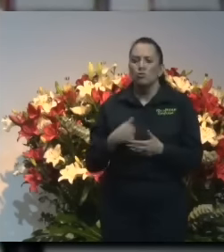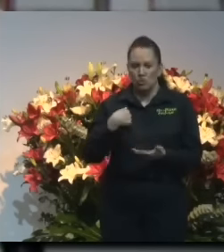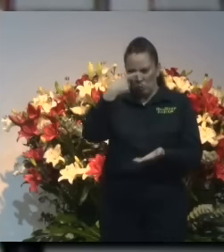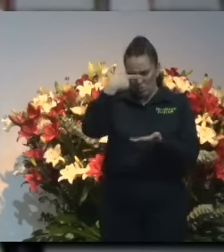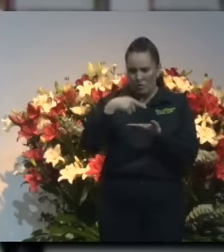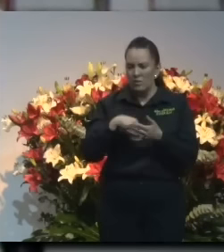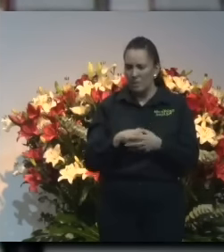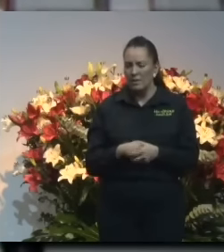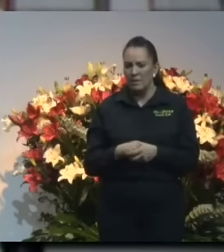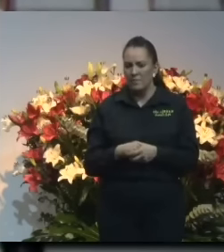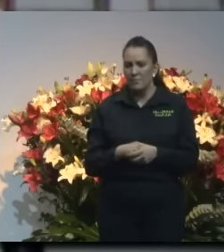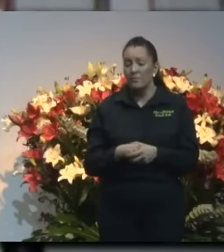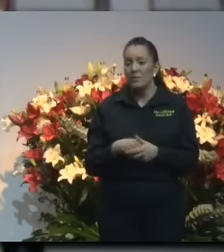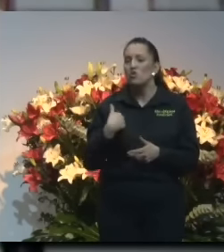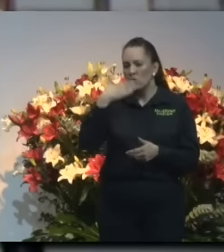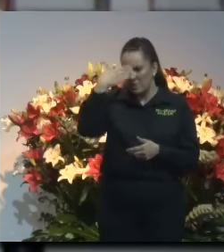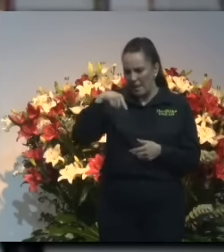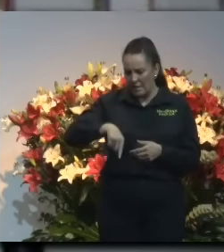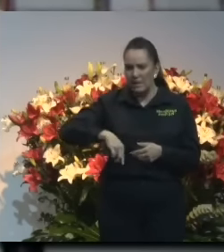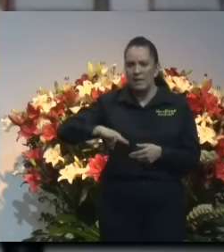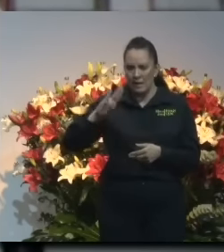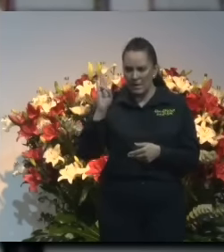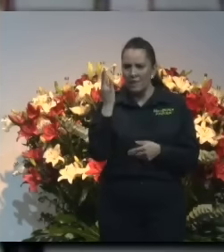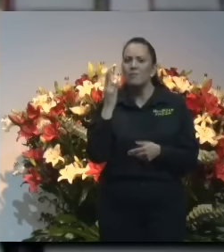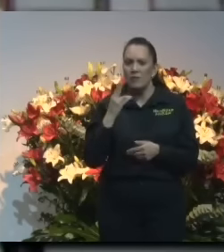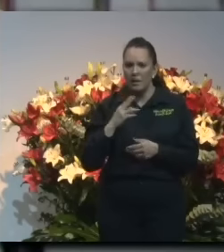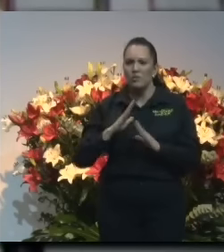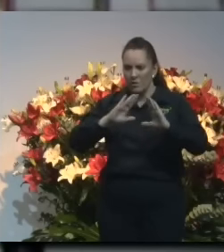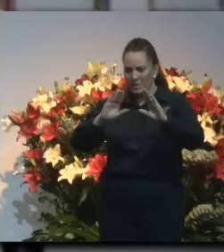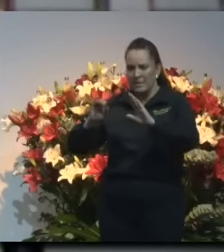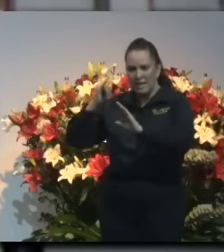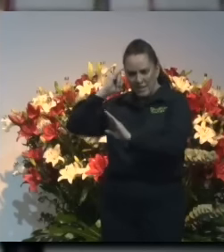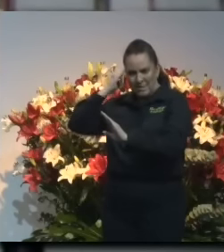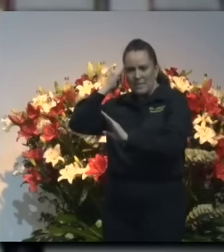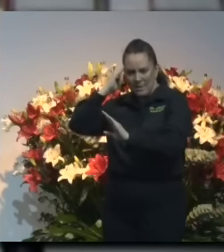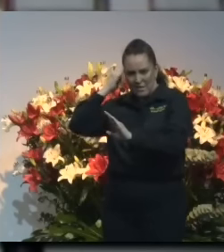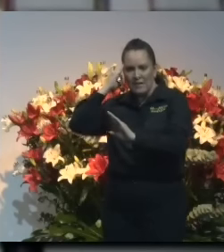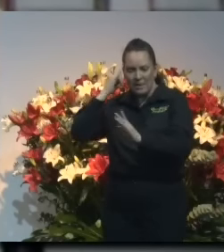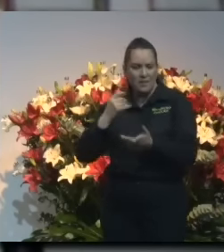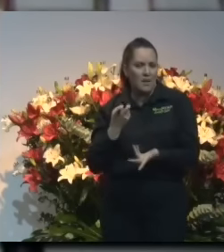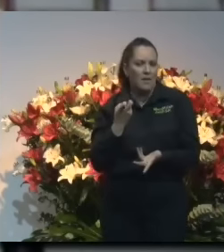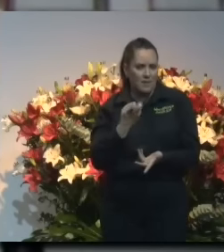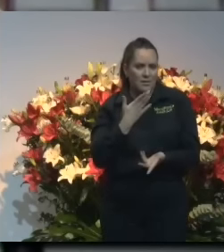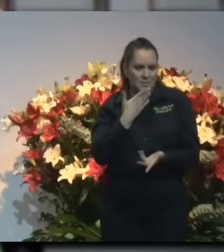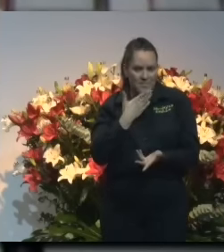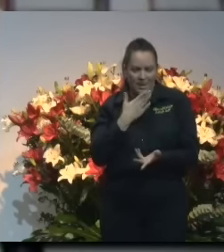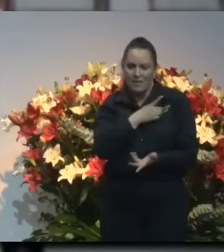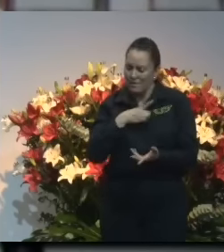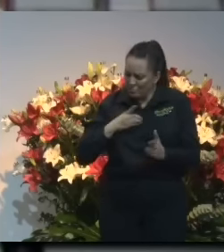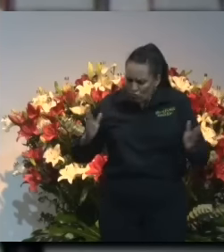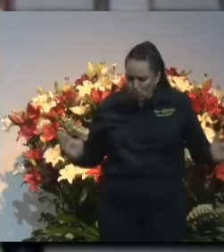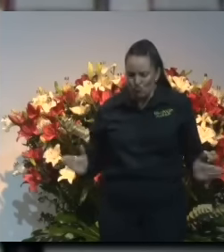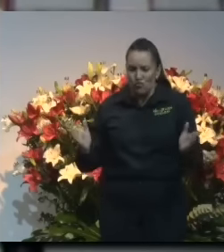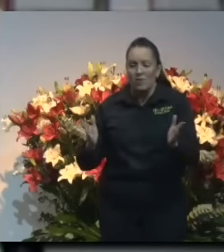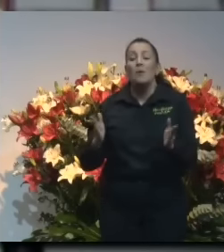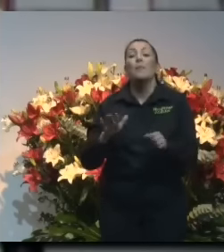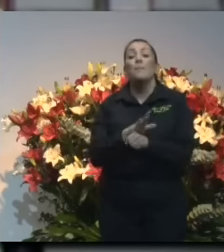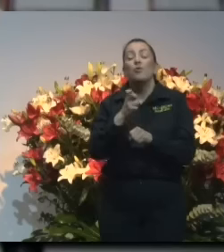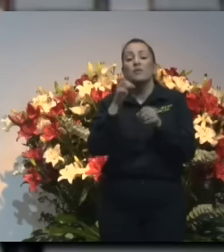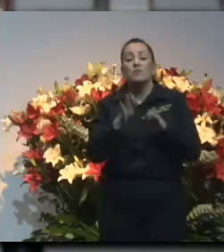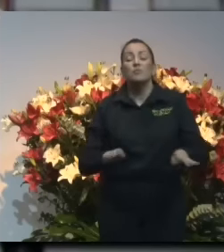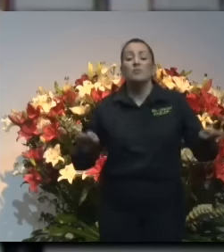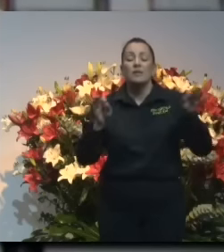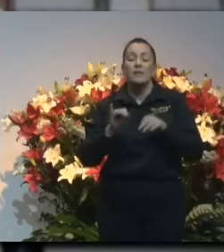se llega a dar clases de lengua indígena y eso es algo que deberíamos de impulsar. Entonces, fortalecer al